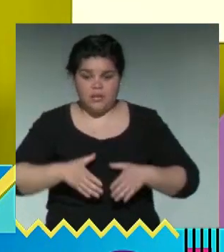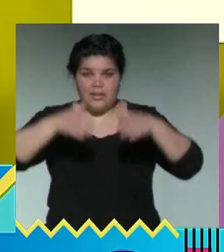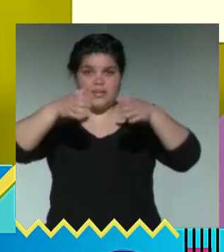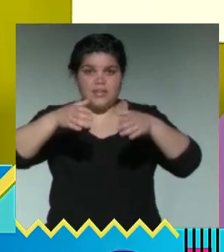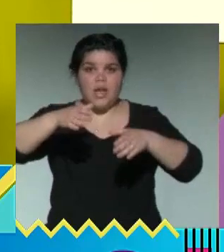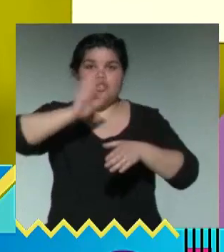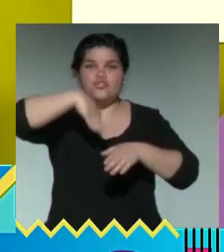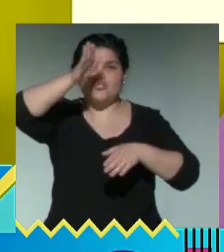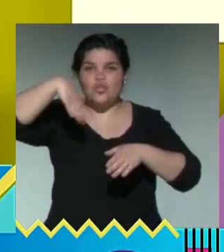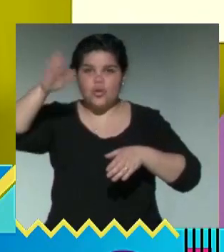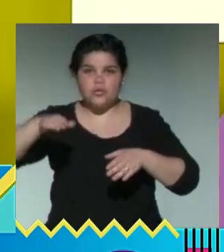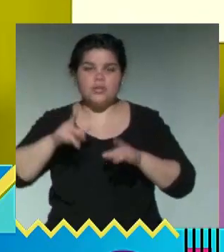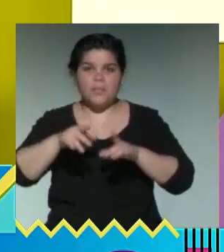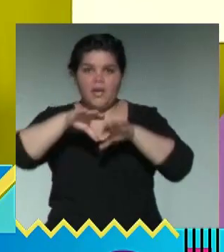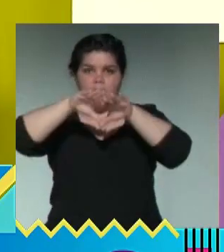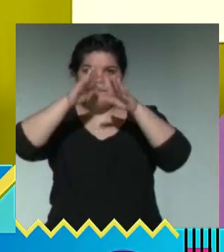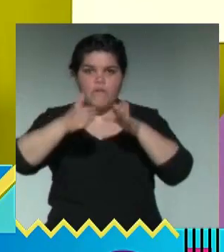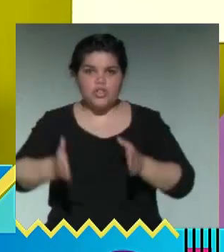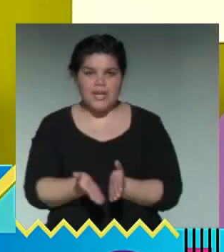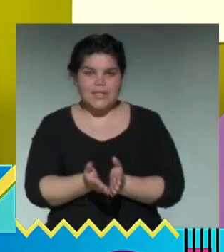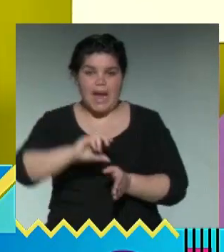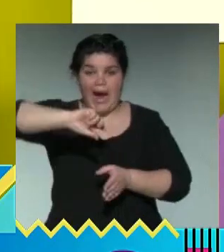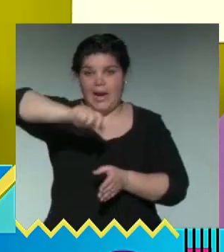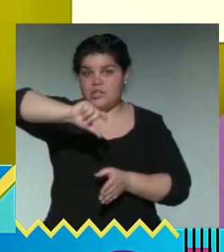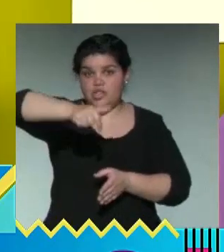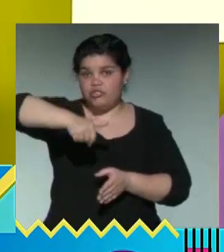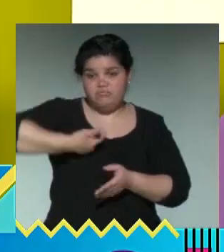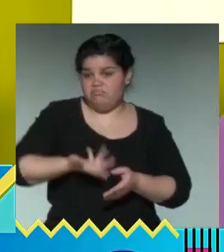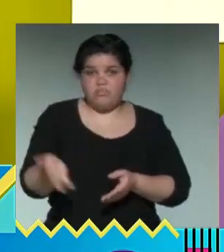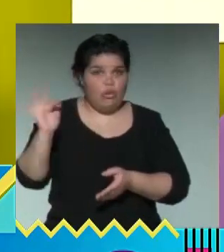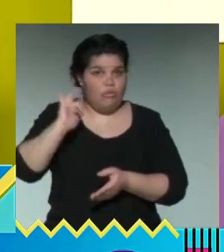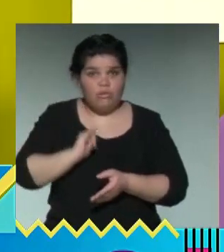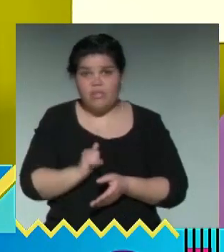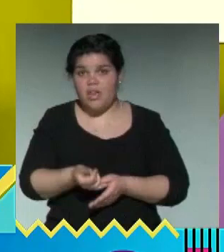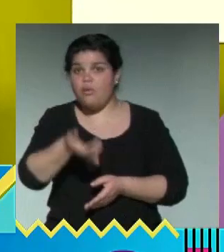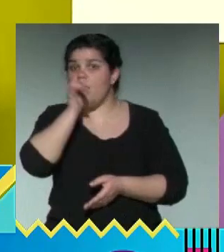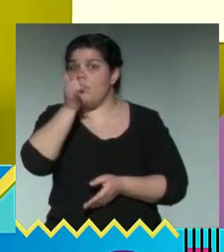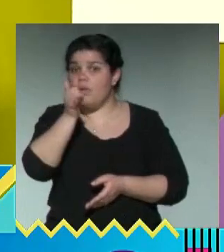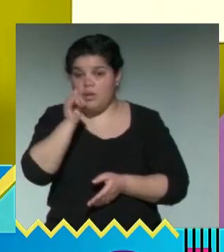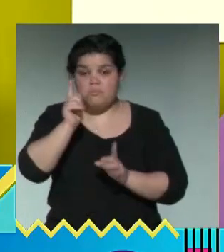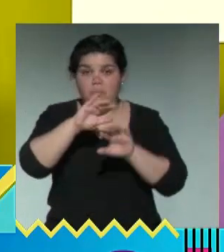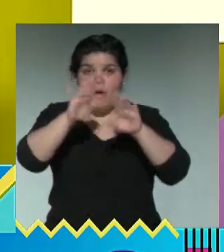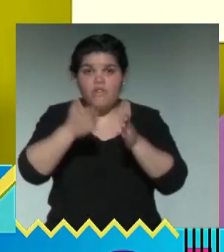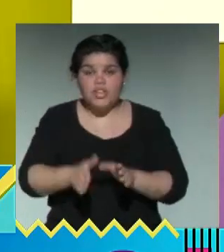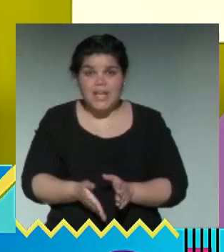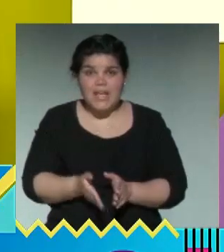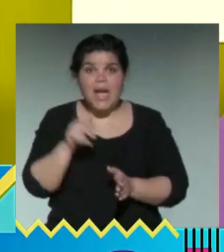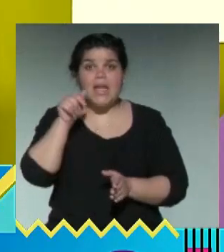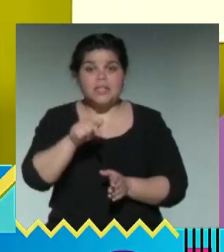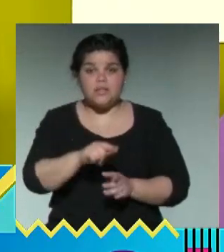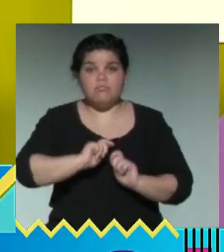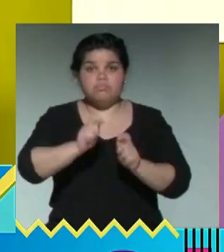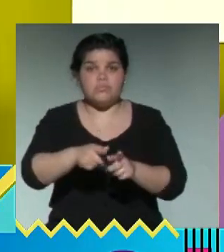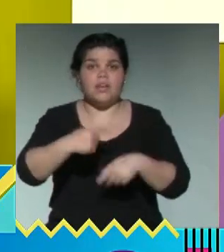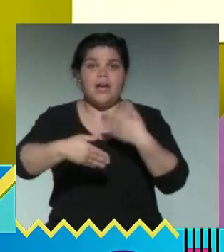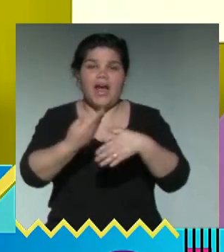pintura, botellas de plástico, de esa gaseosa que cotidianamente a veces consumimos, bueno, y justamente un impacto social,